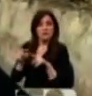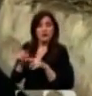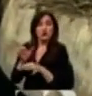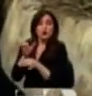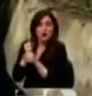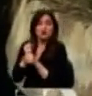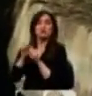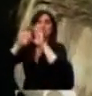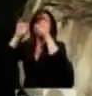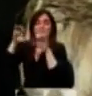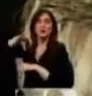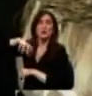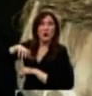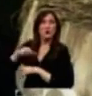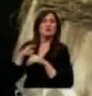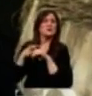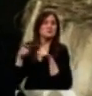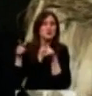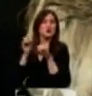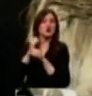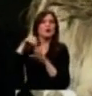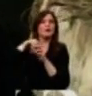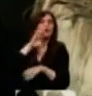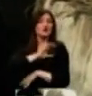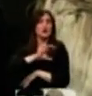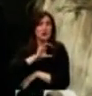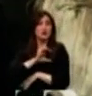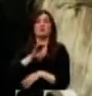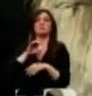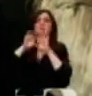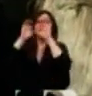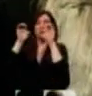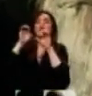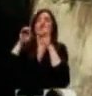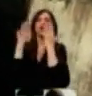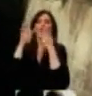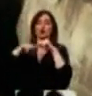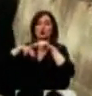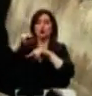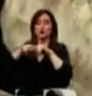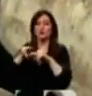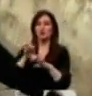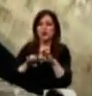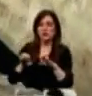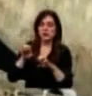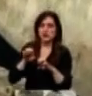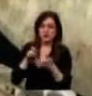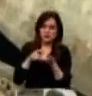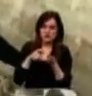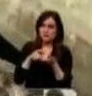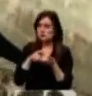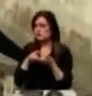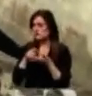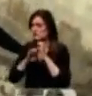como EMAP, ENGIRS, EMOP, que tienen que dar un criterio técnico, y en el momento que